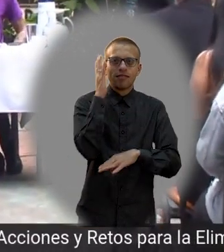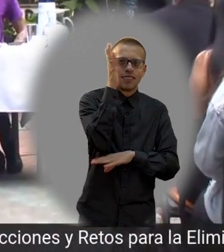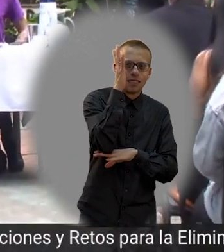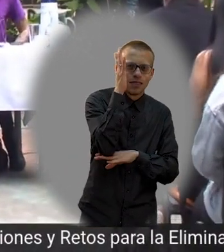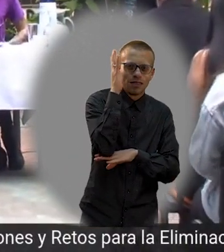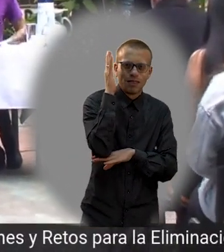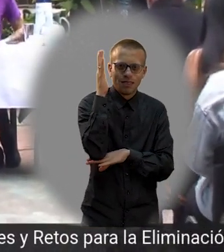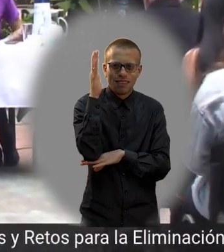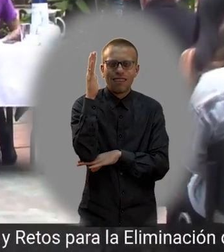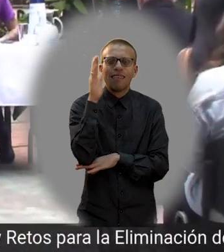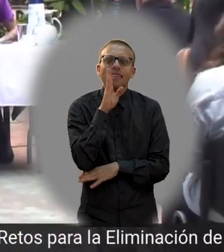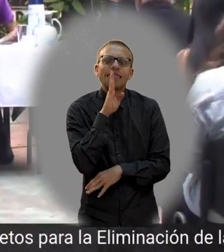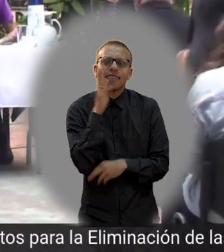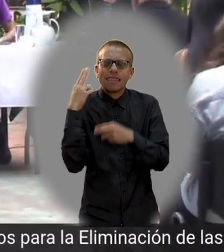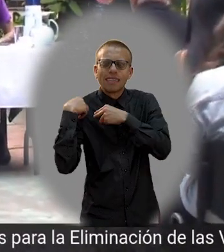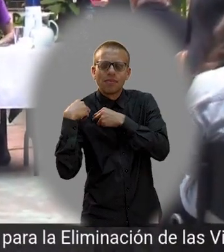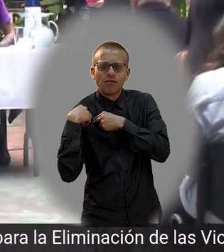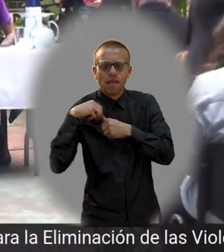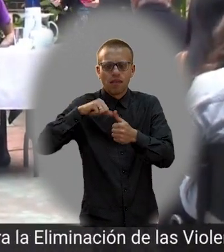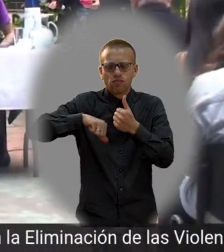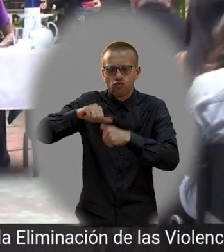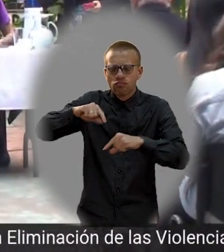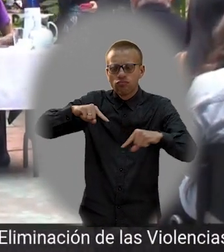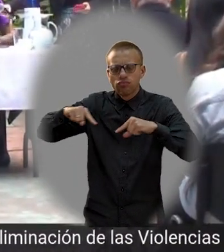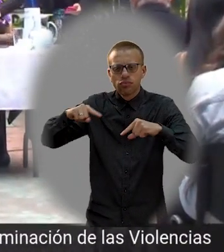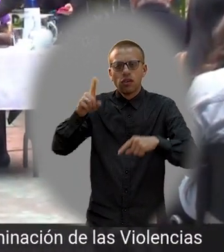profesora Sonia Mireya Torres.